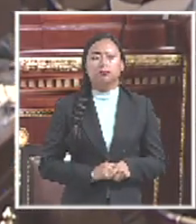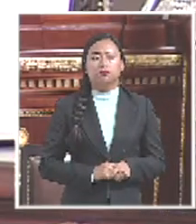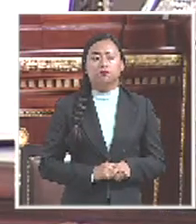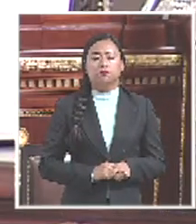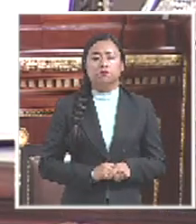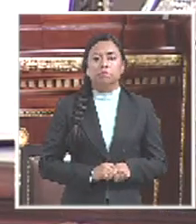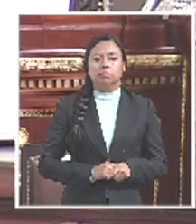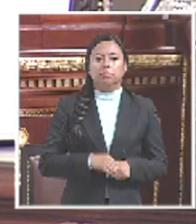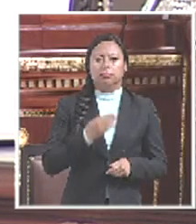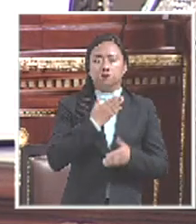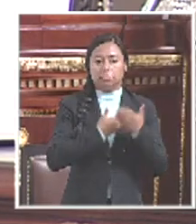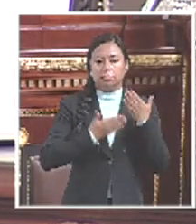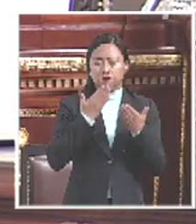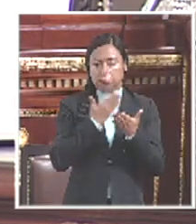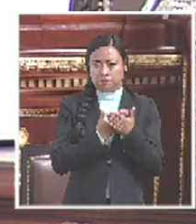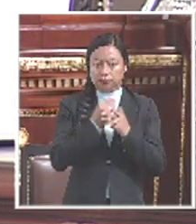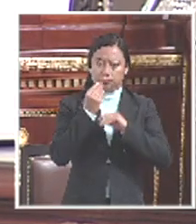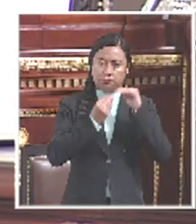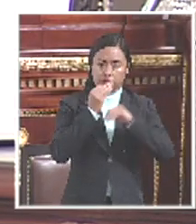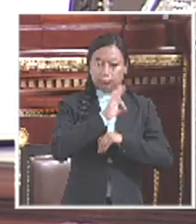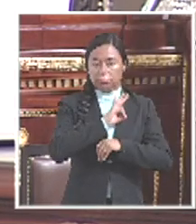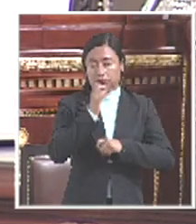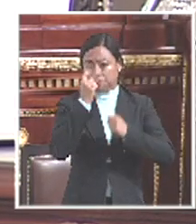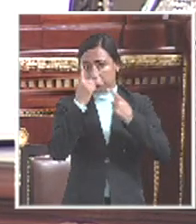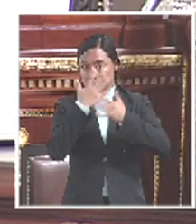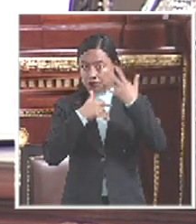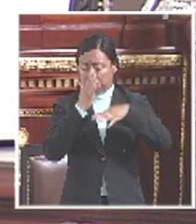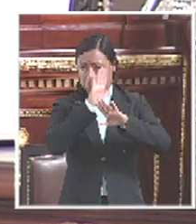Esta discusión a proposición, ¿existen oradores en contra?